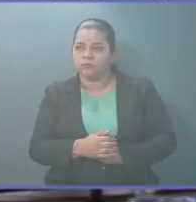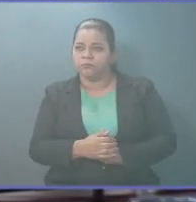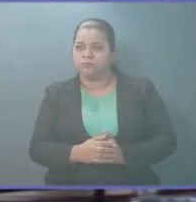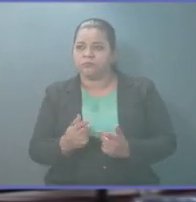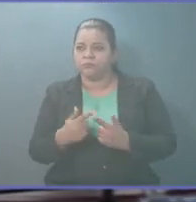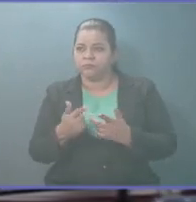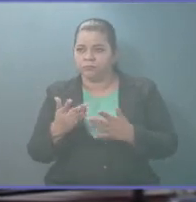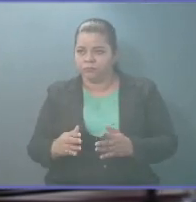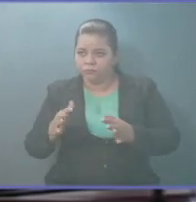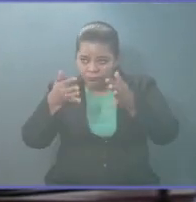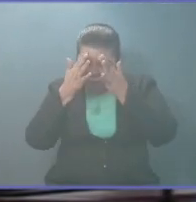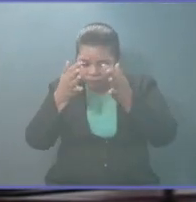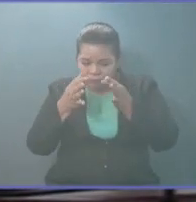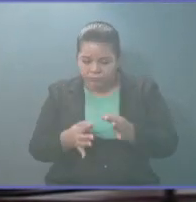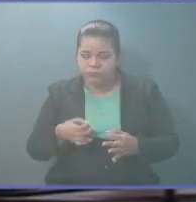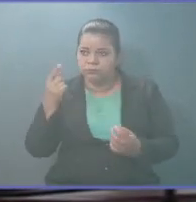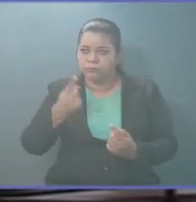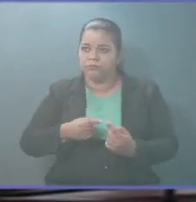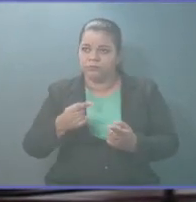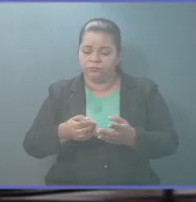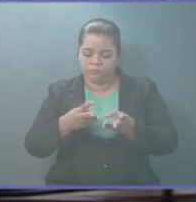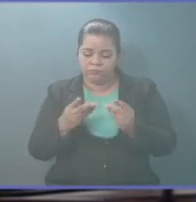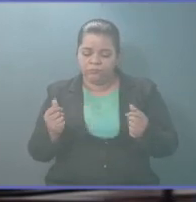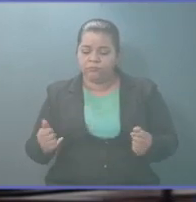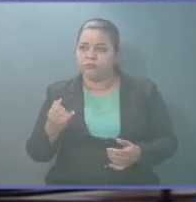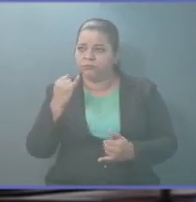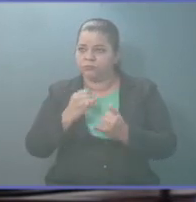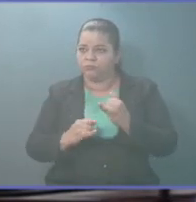Y aquí esto más. Resolución definitiva no.